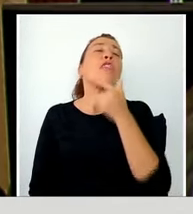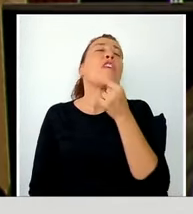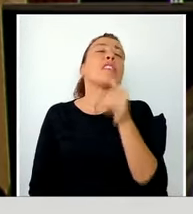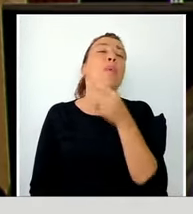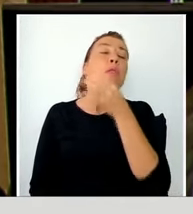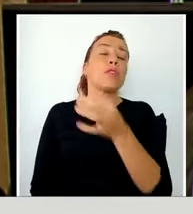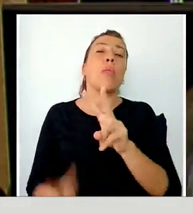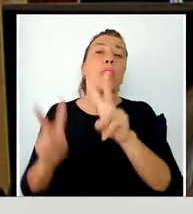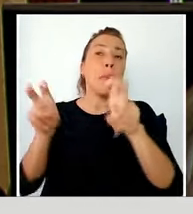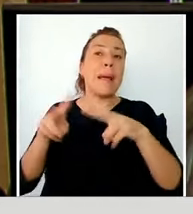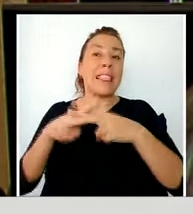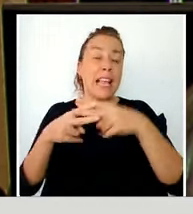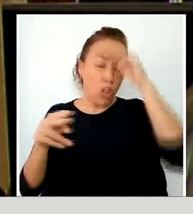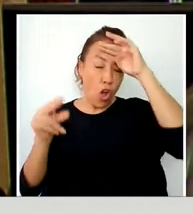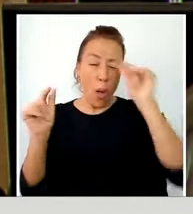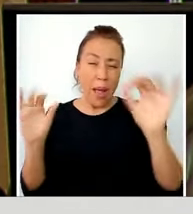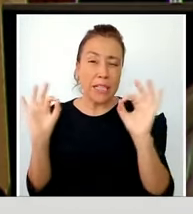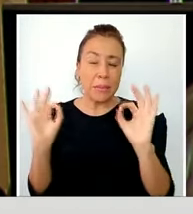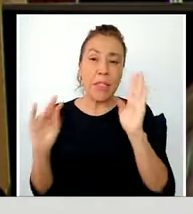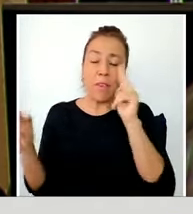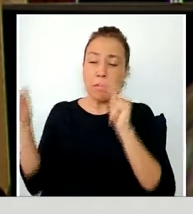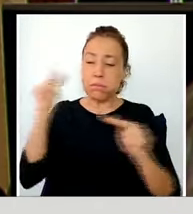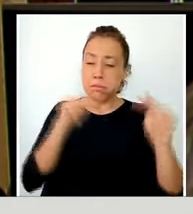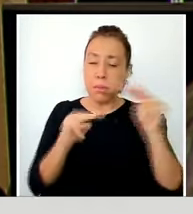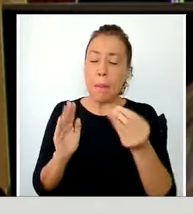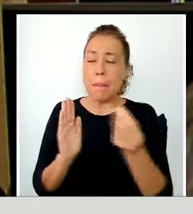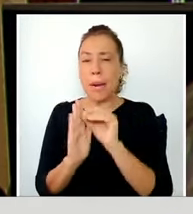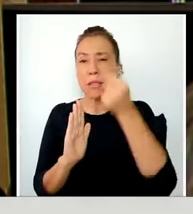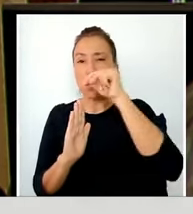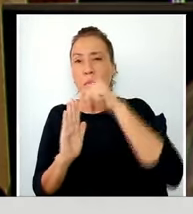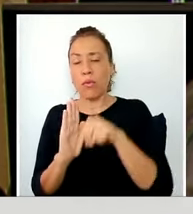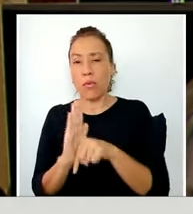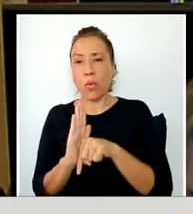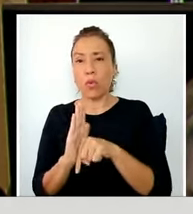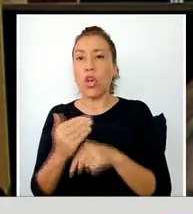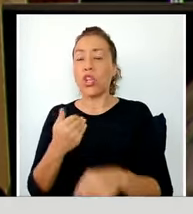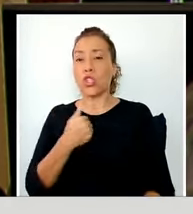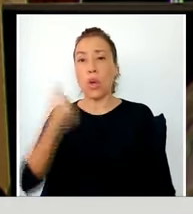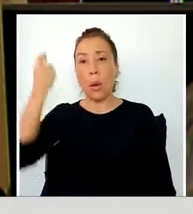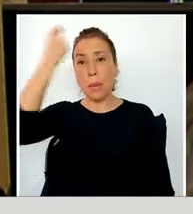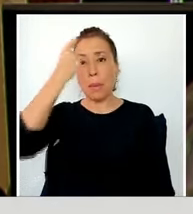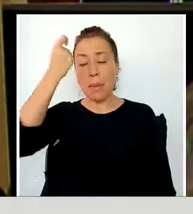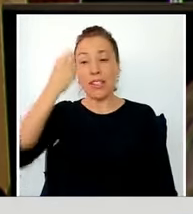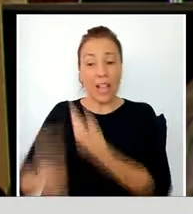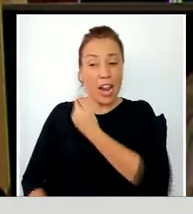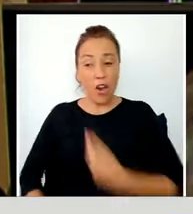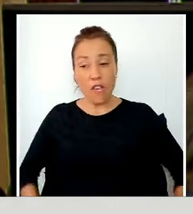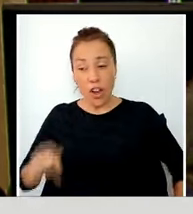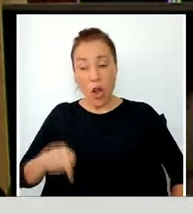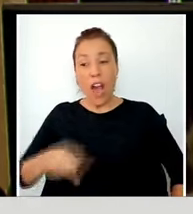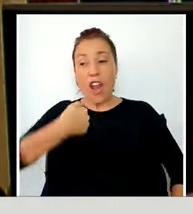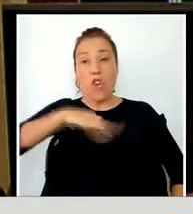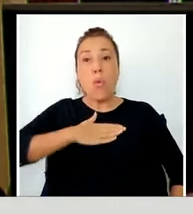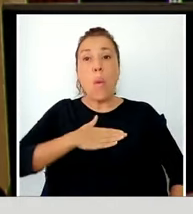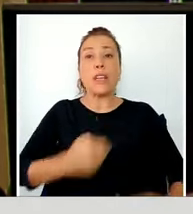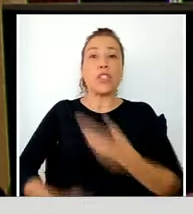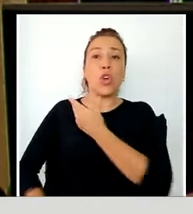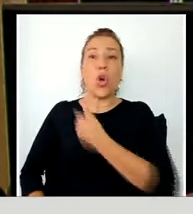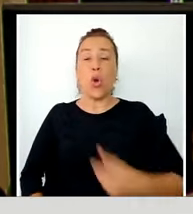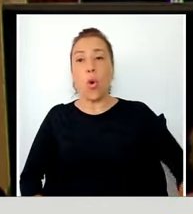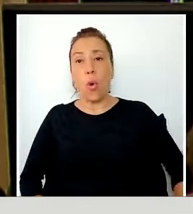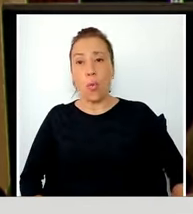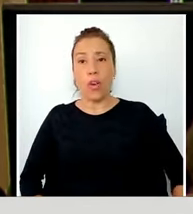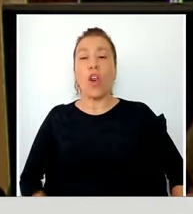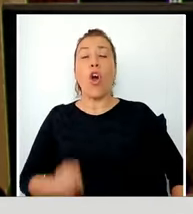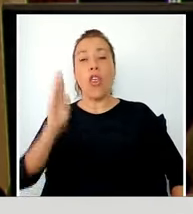que tenemos que abordar en profundidad y que yo creo que este gobierno nuestro gobierno tiene que abordar